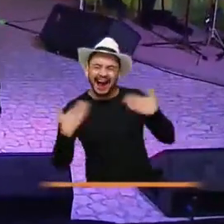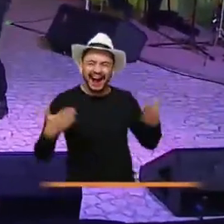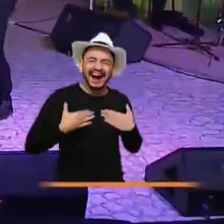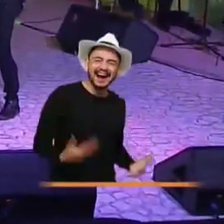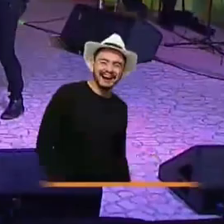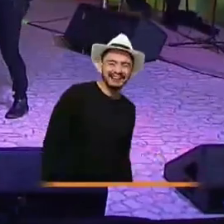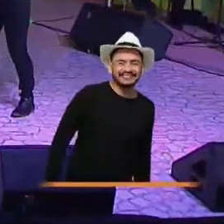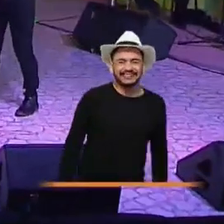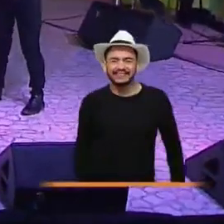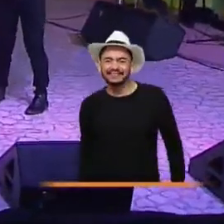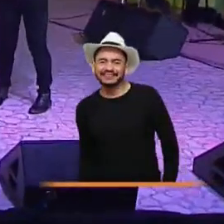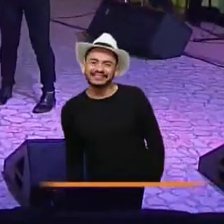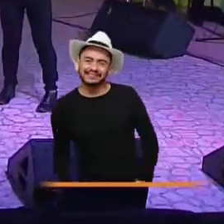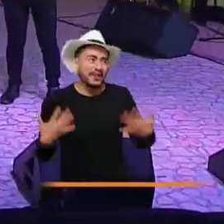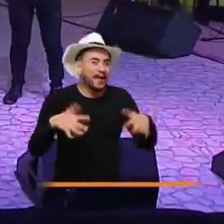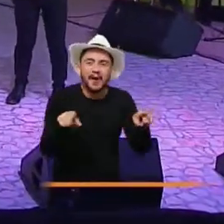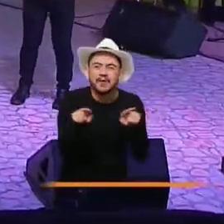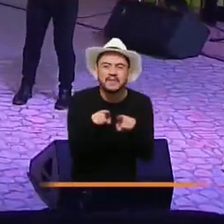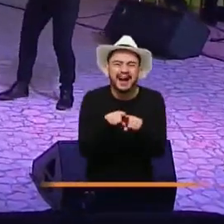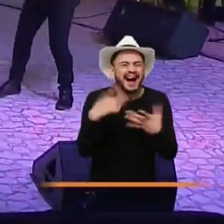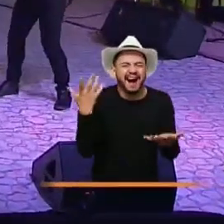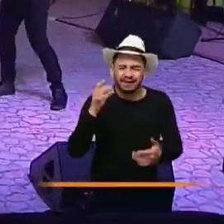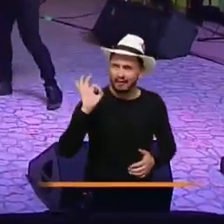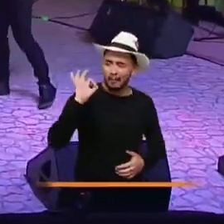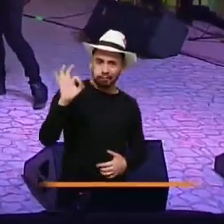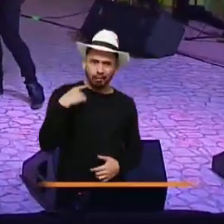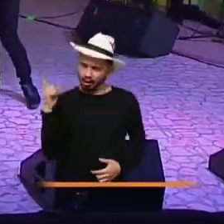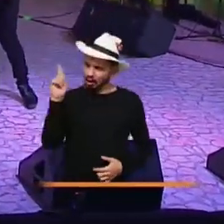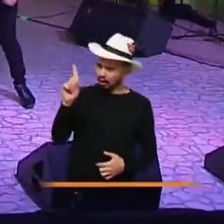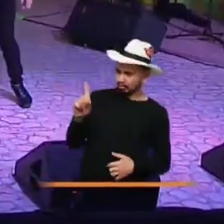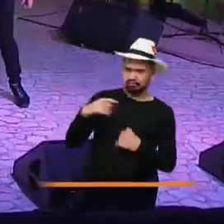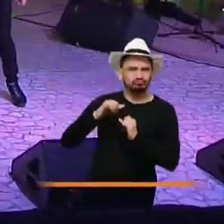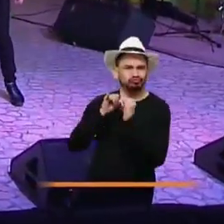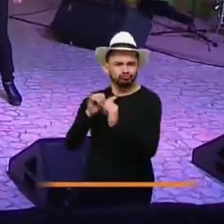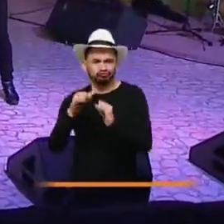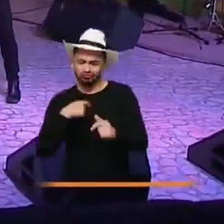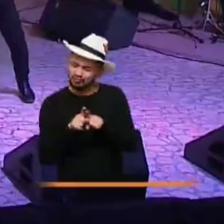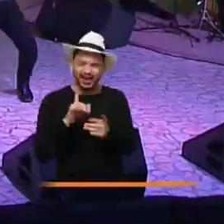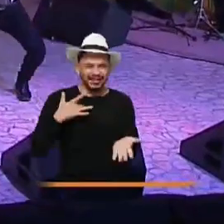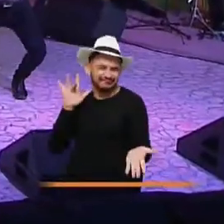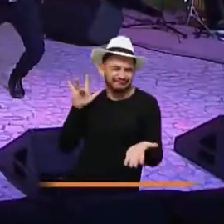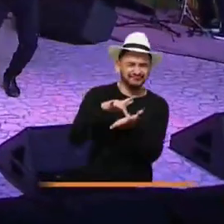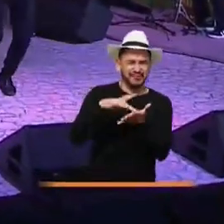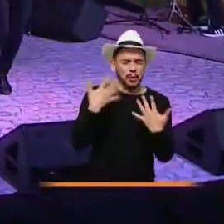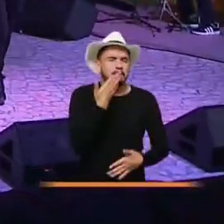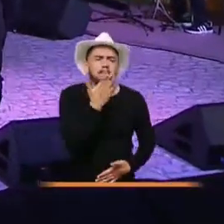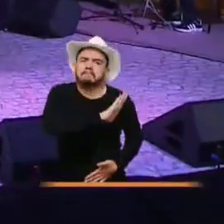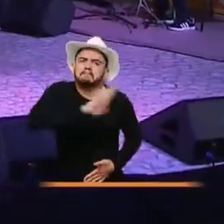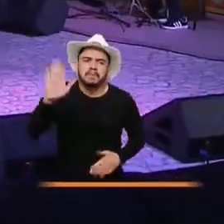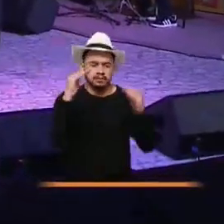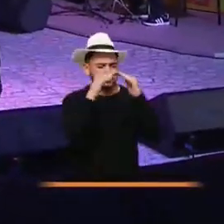igual que el mío a la grave es mi lugar favorito porque aquí me